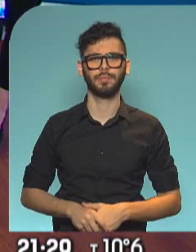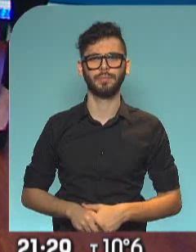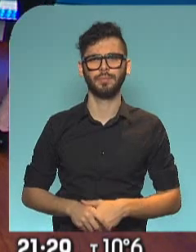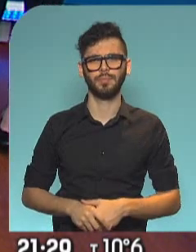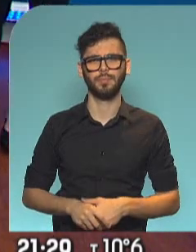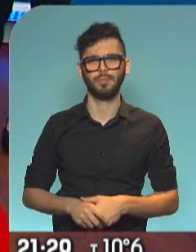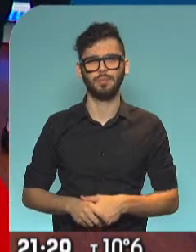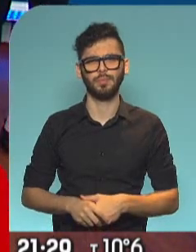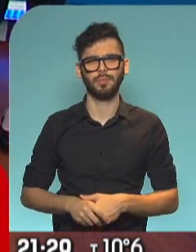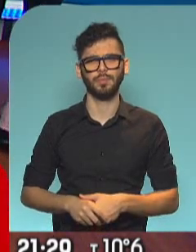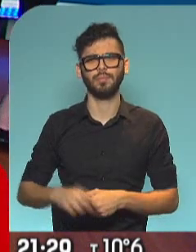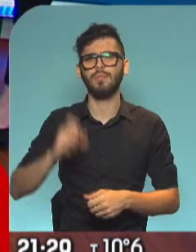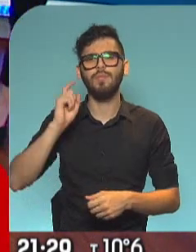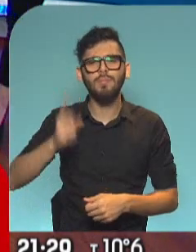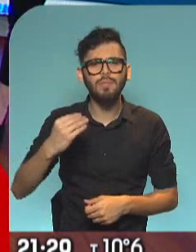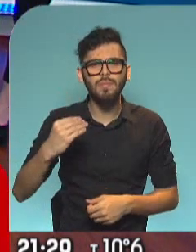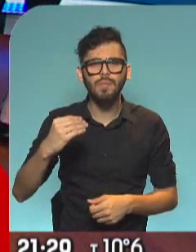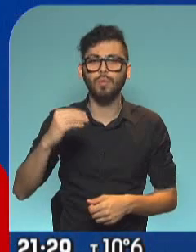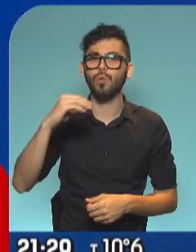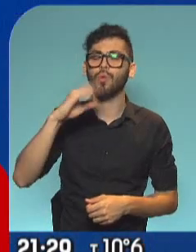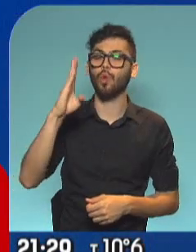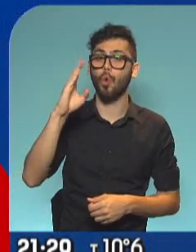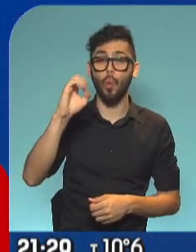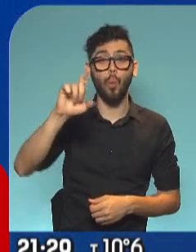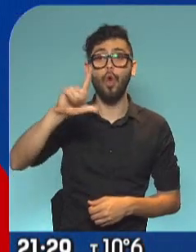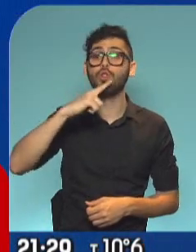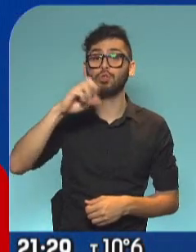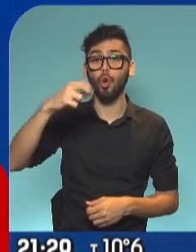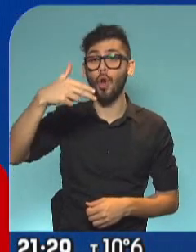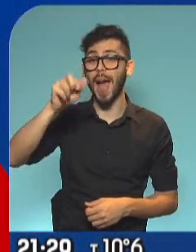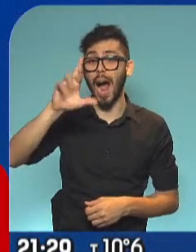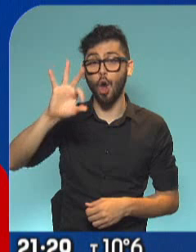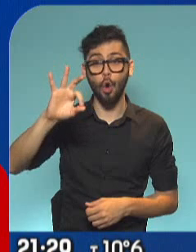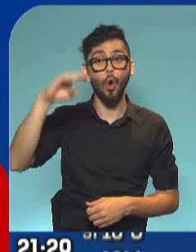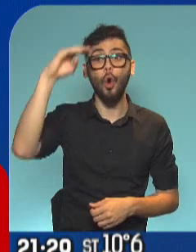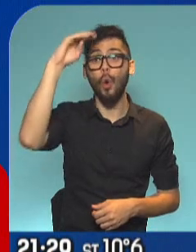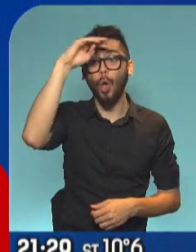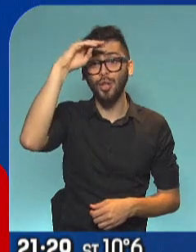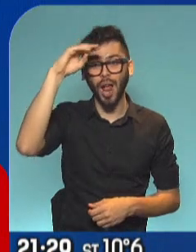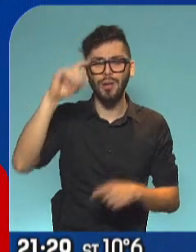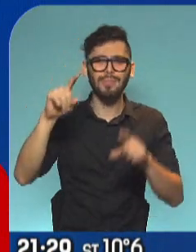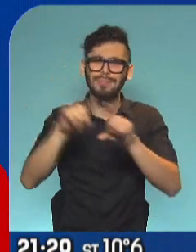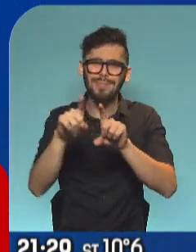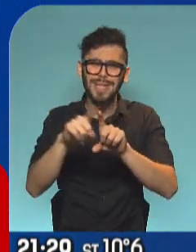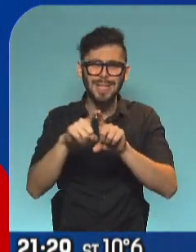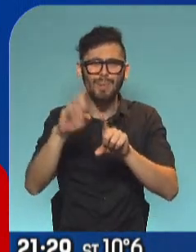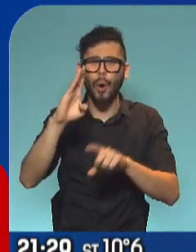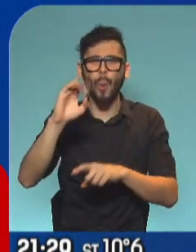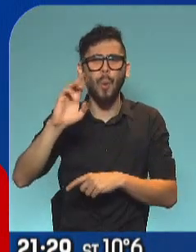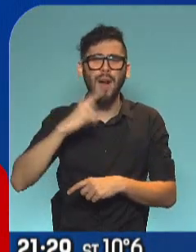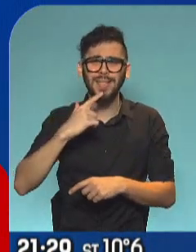Y otro de los casos también es el de Jair Bolsonaro, presidente de Brasil, alguien que al igual que el caso de Boris Johnson,